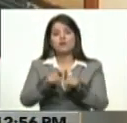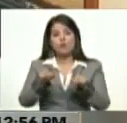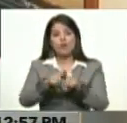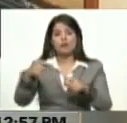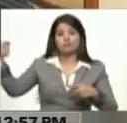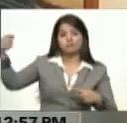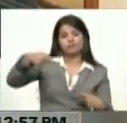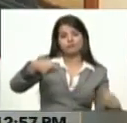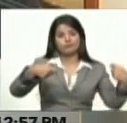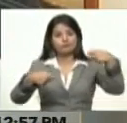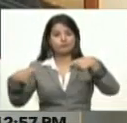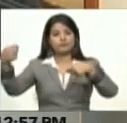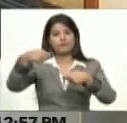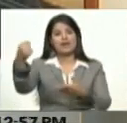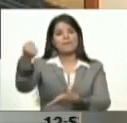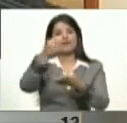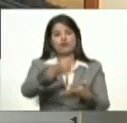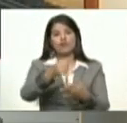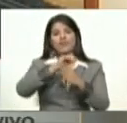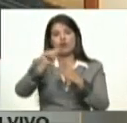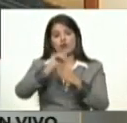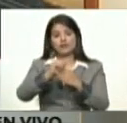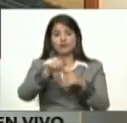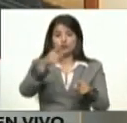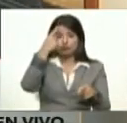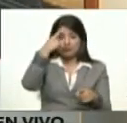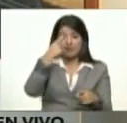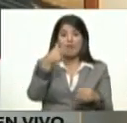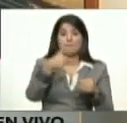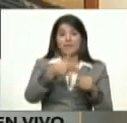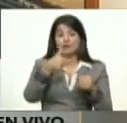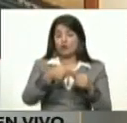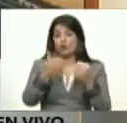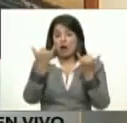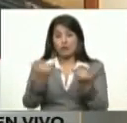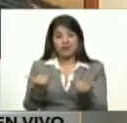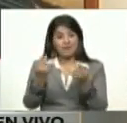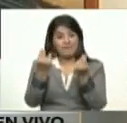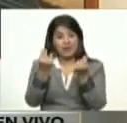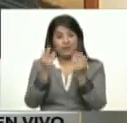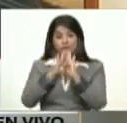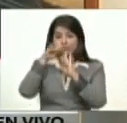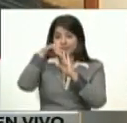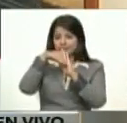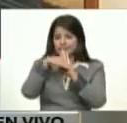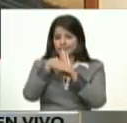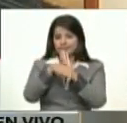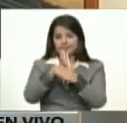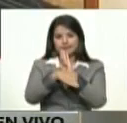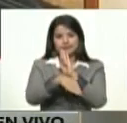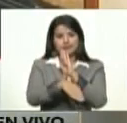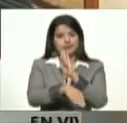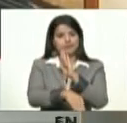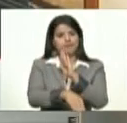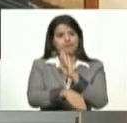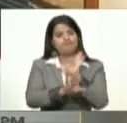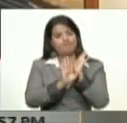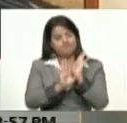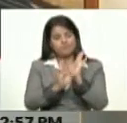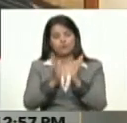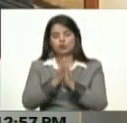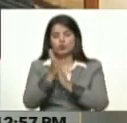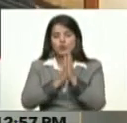un momento como este, en el cual el petróleo, que es nuestro principal ingreso, ha bajado. Bueno, es a través de